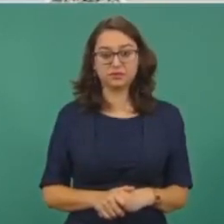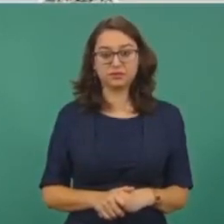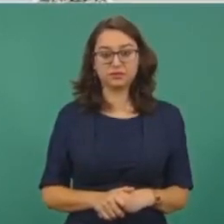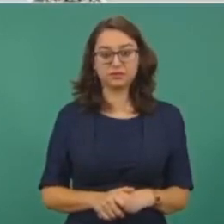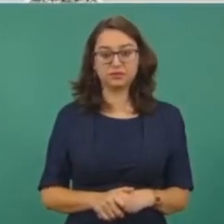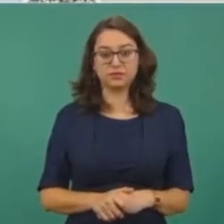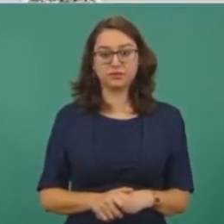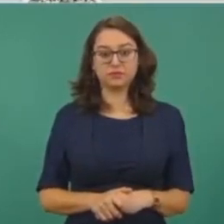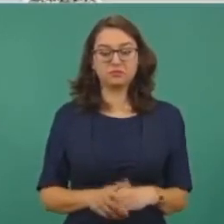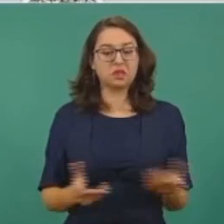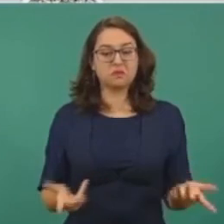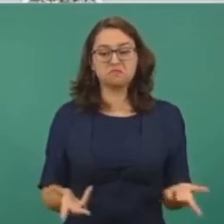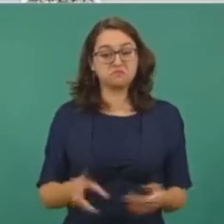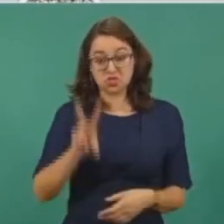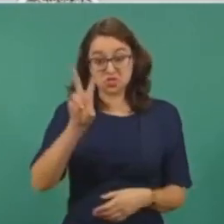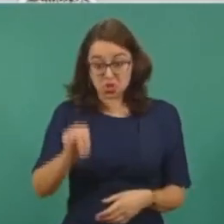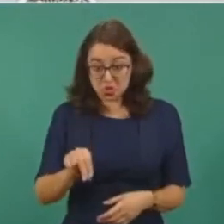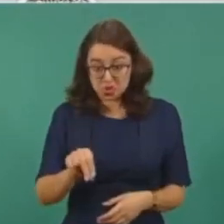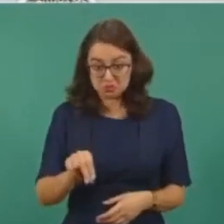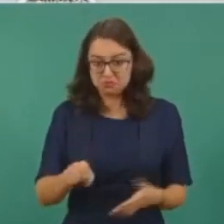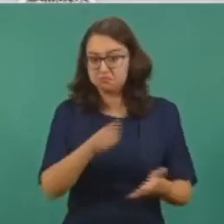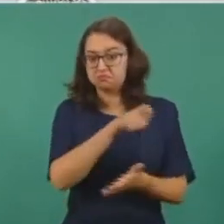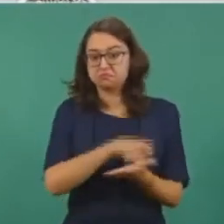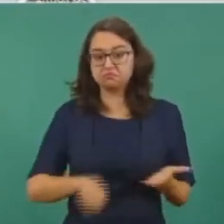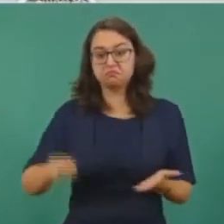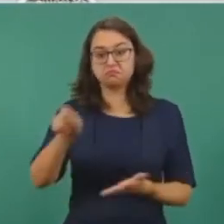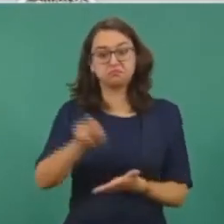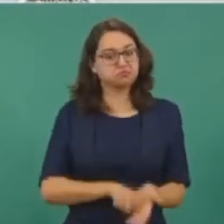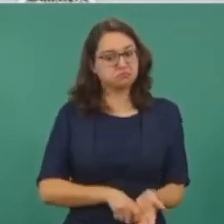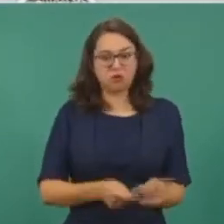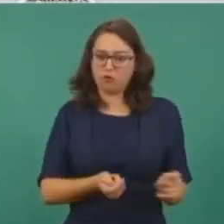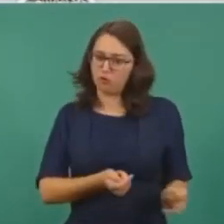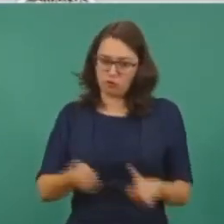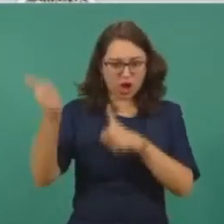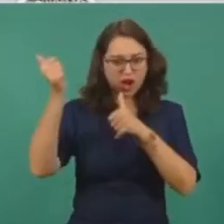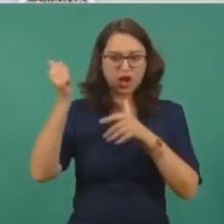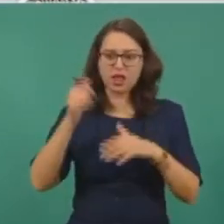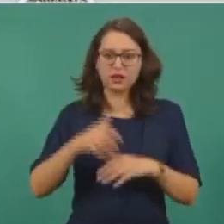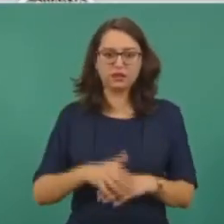Entonces es no. Vámonos.